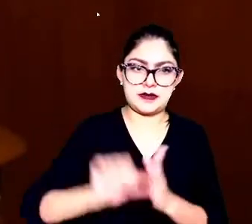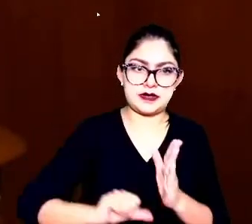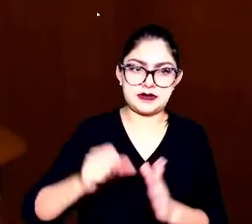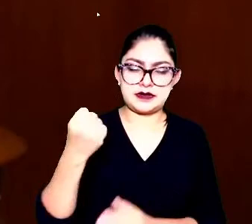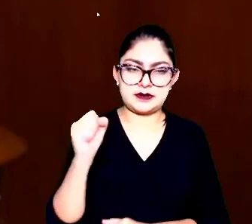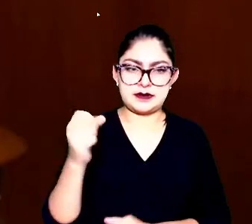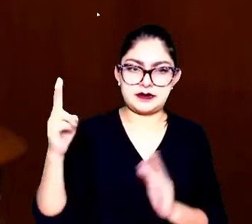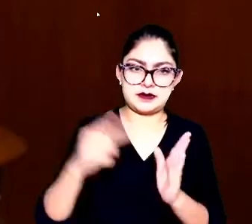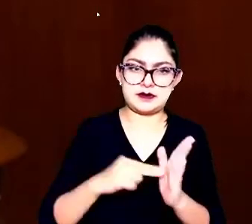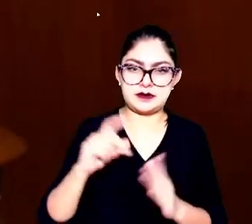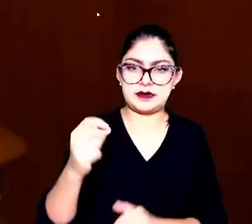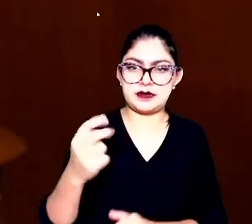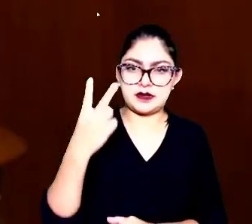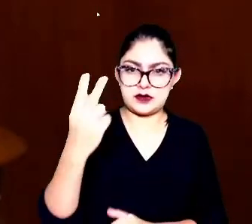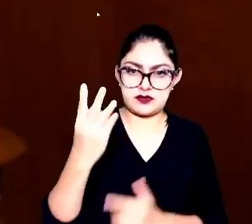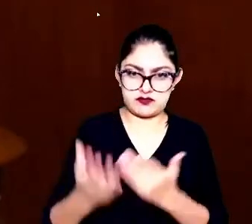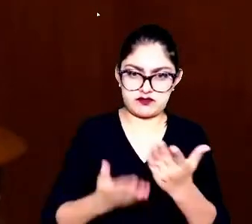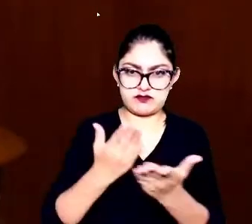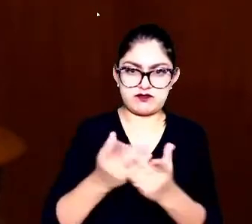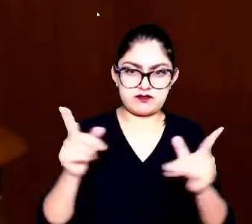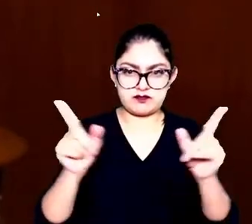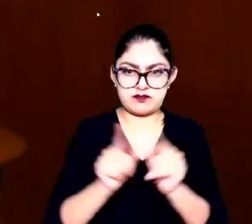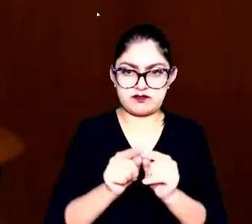es cuánto compañeros Diputados